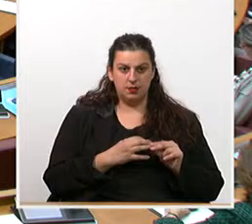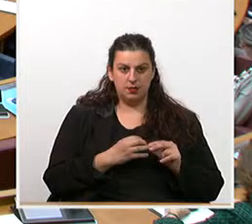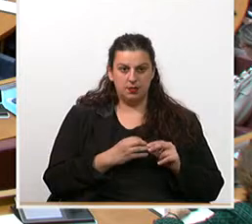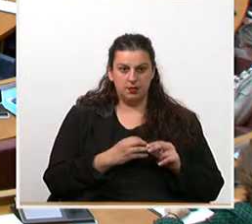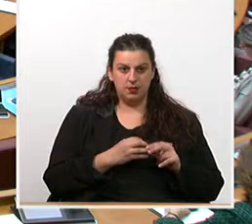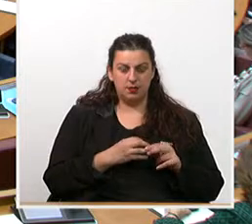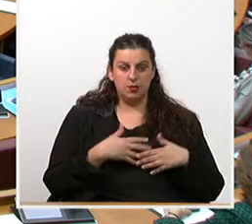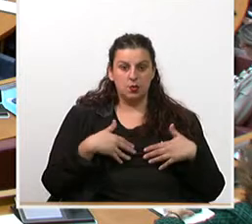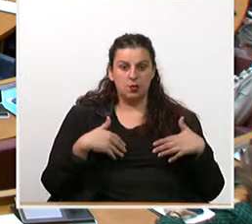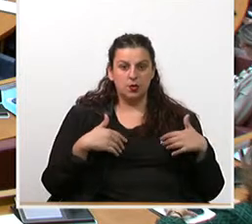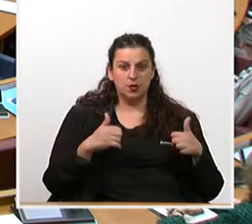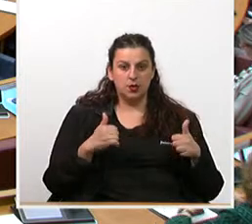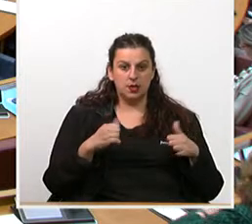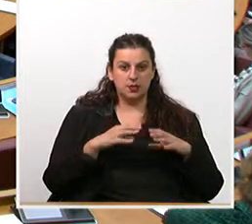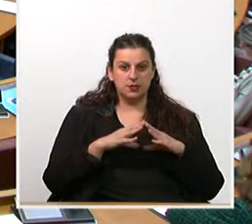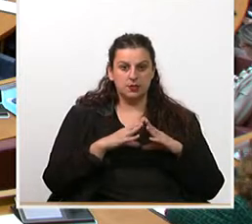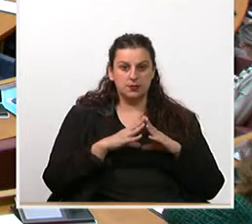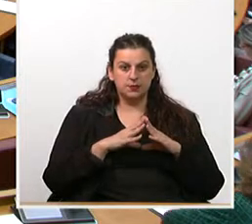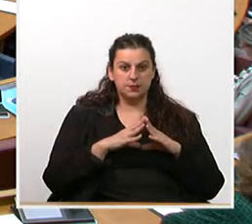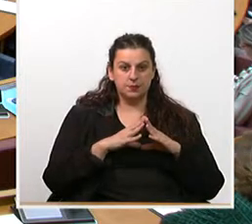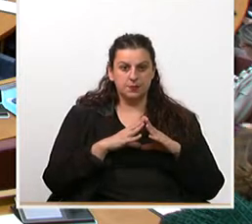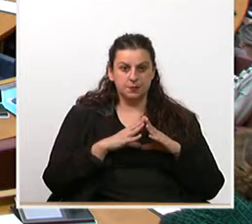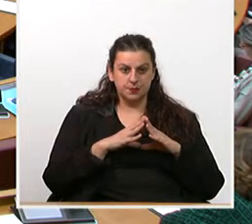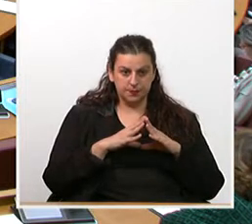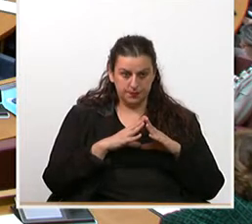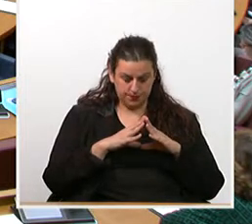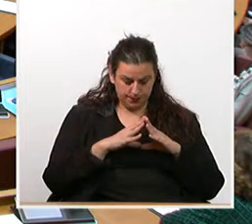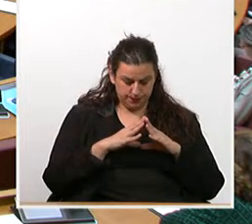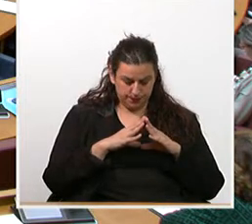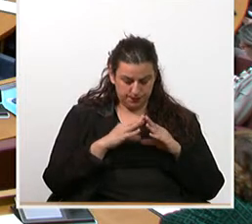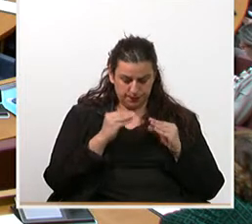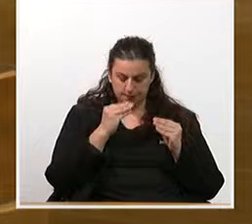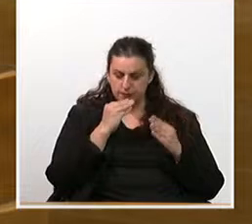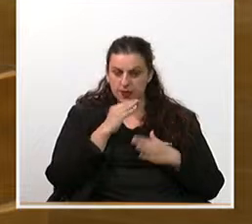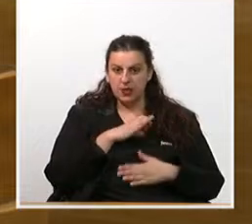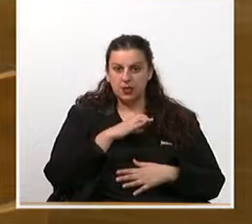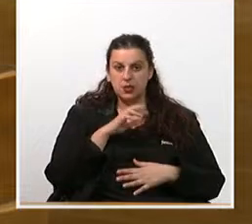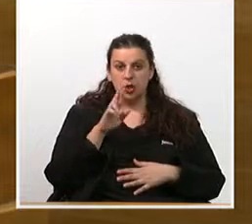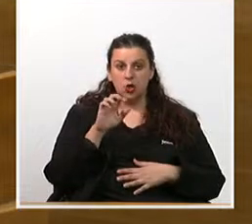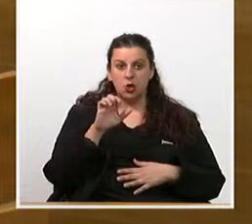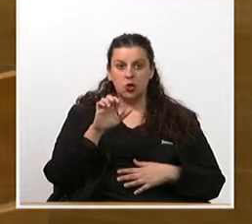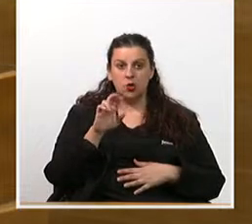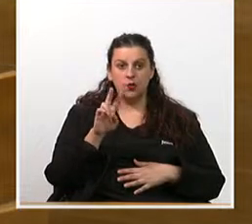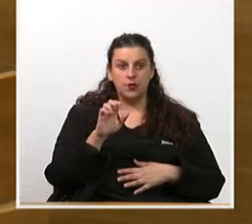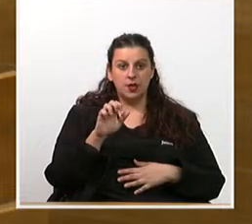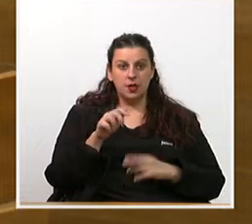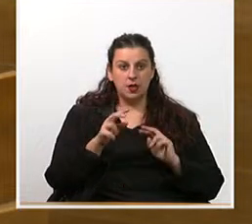Cuando quiera bueno señor rira no me ha